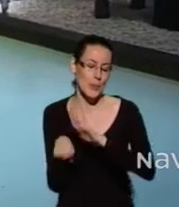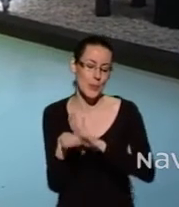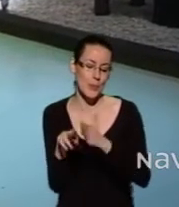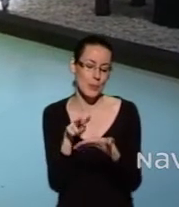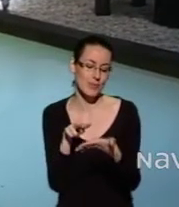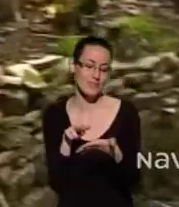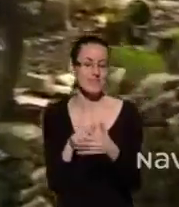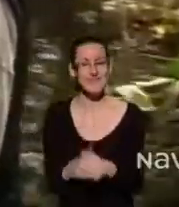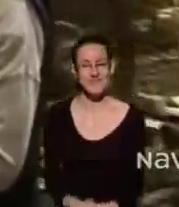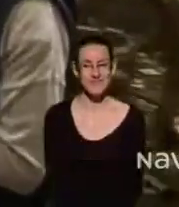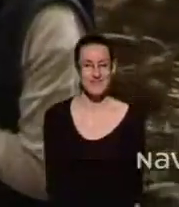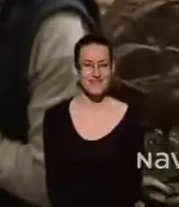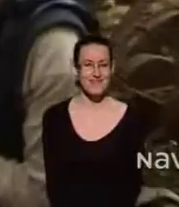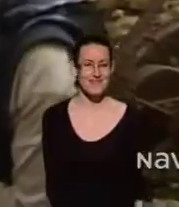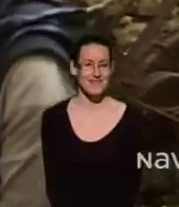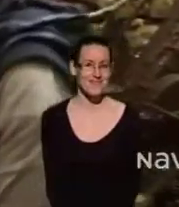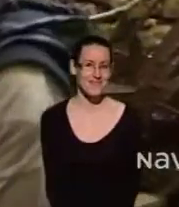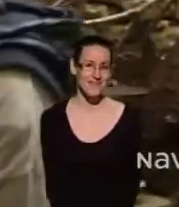luego.